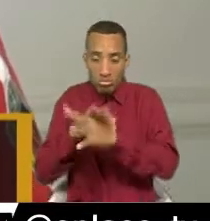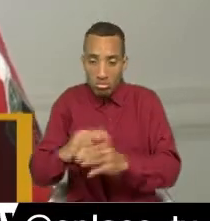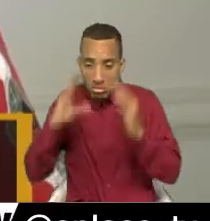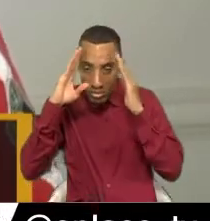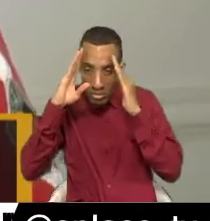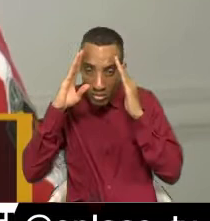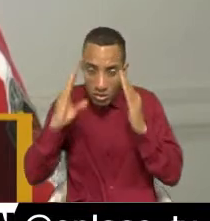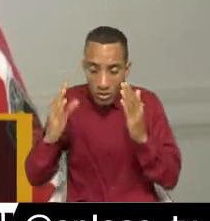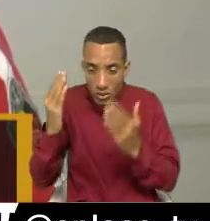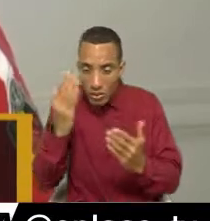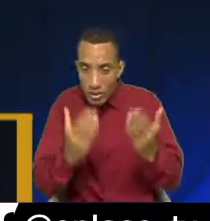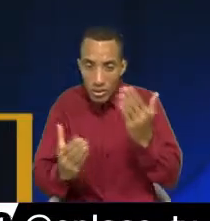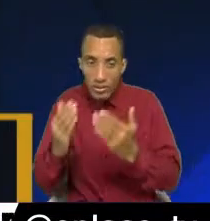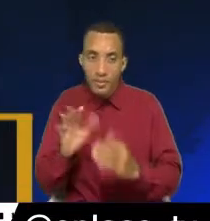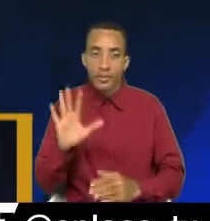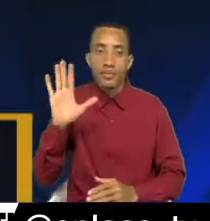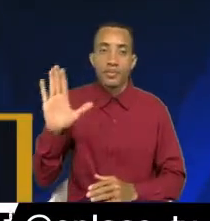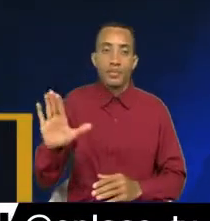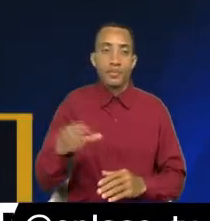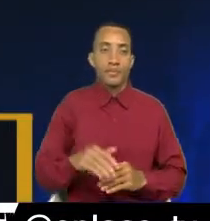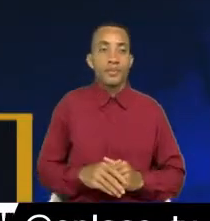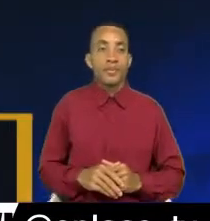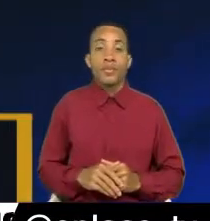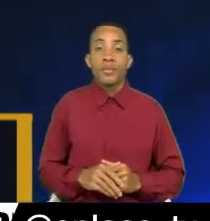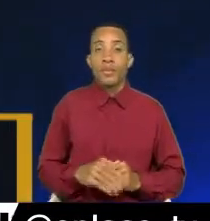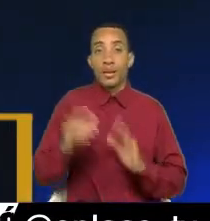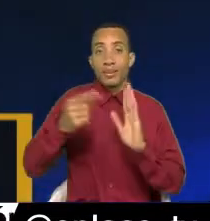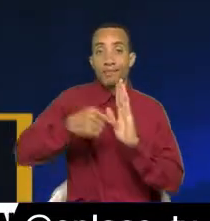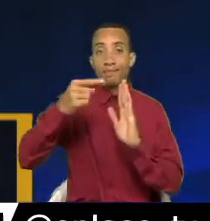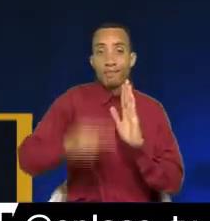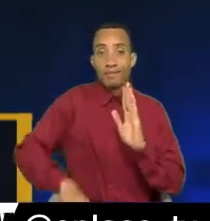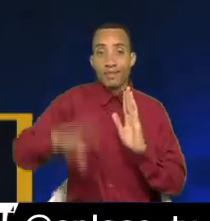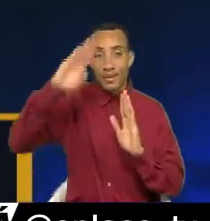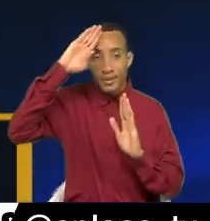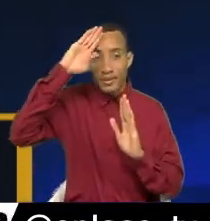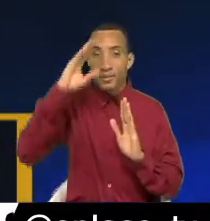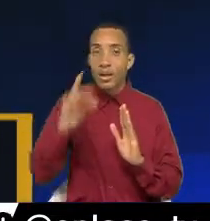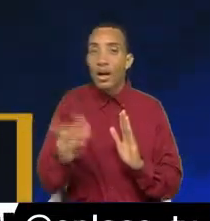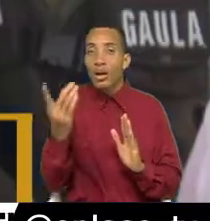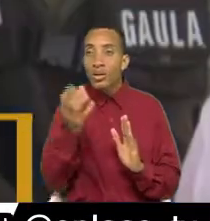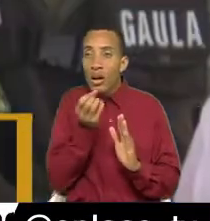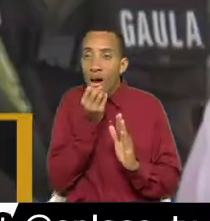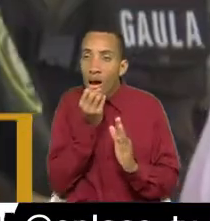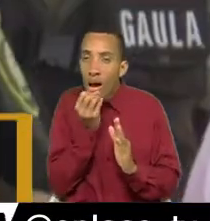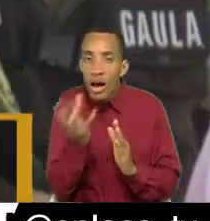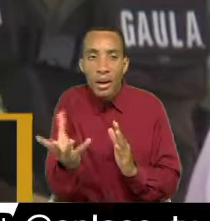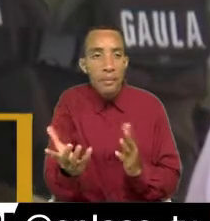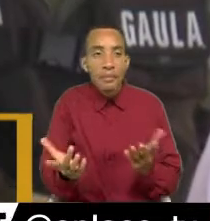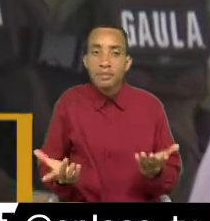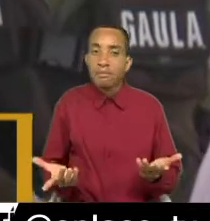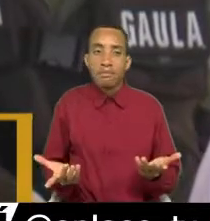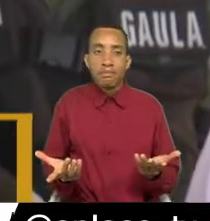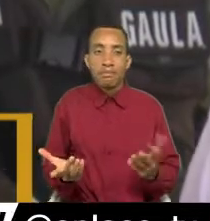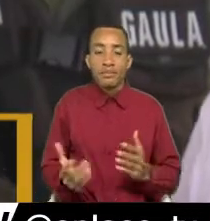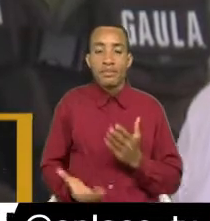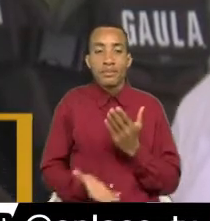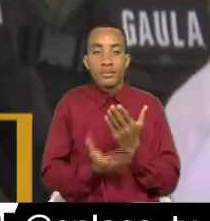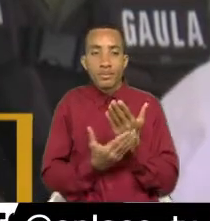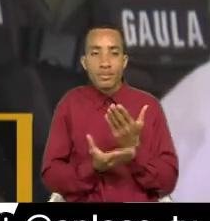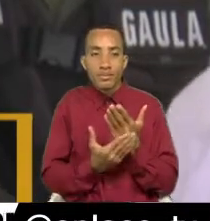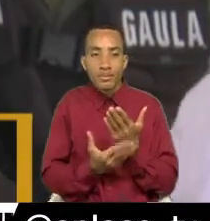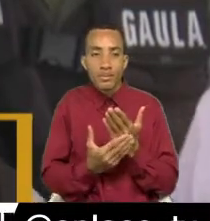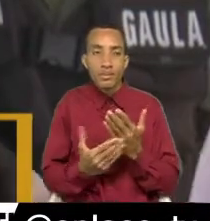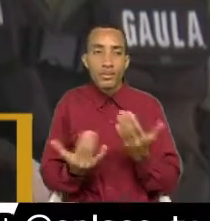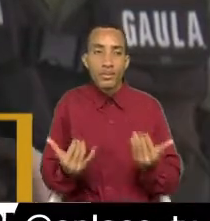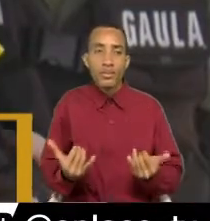médica en este puesto de salud. Por su parte, las autoridades aseguran no tener denuncias sobre este caso. Estamos siendo informados y en